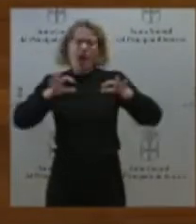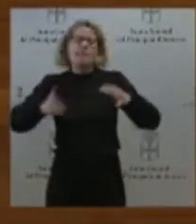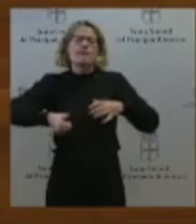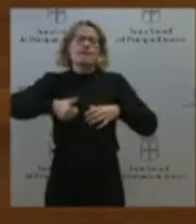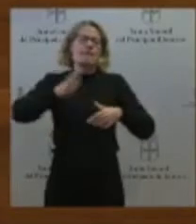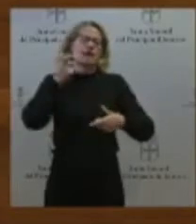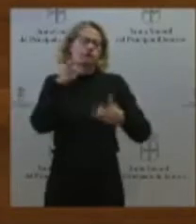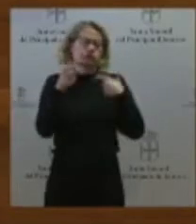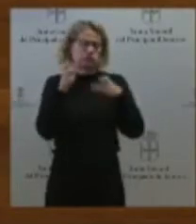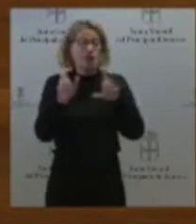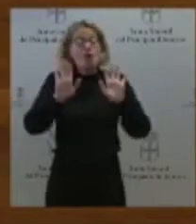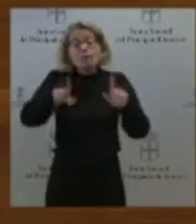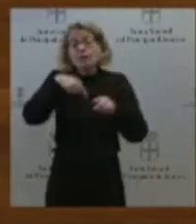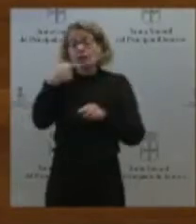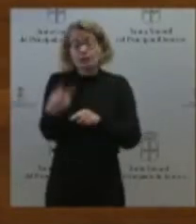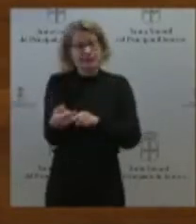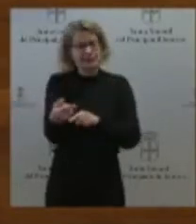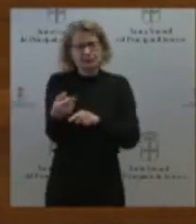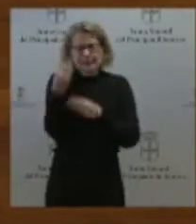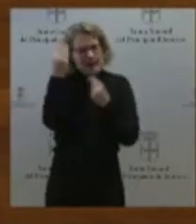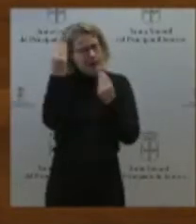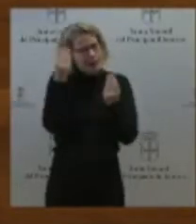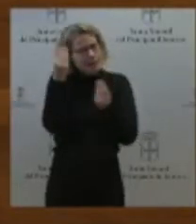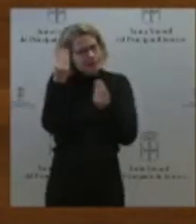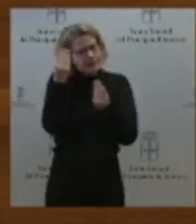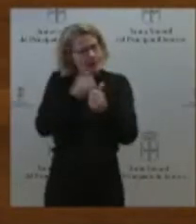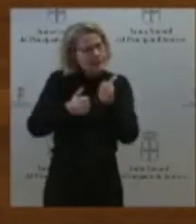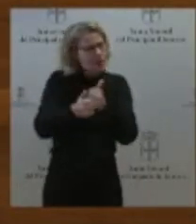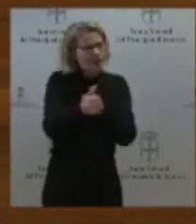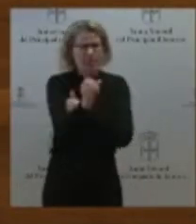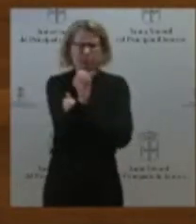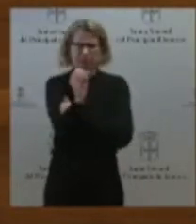nuestra prioridad, un modelo de Asturias, una idea de país.